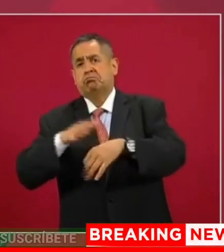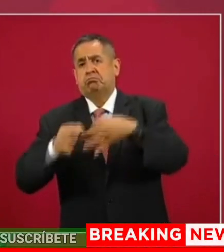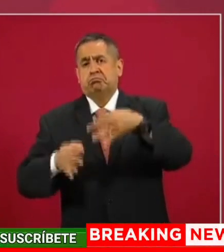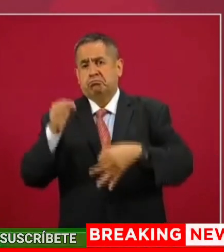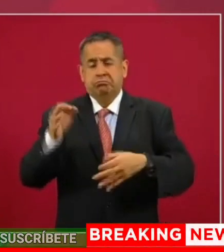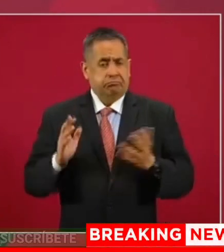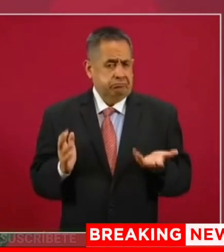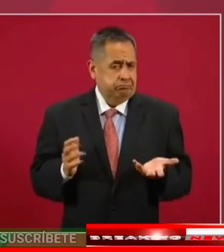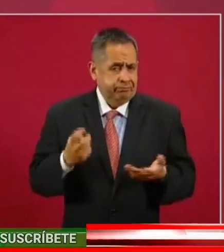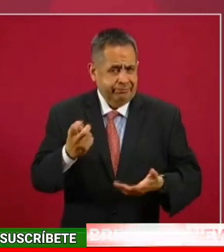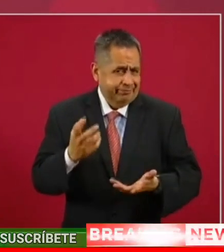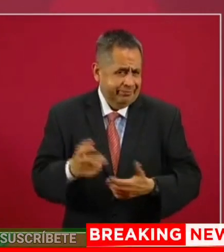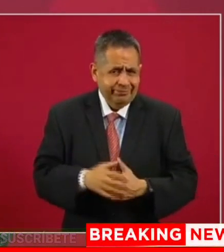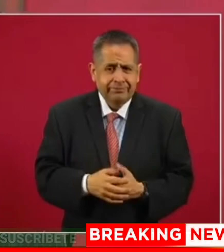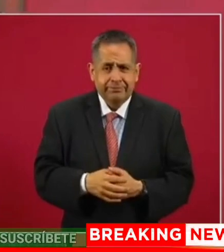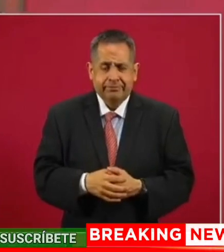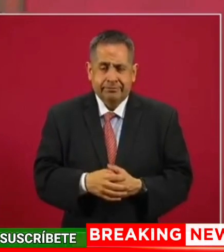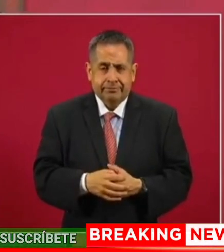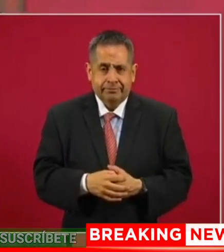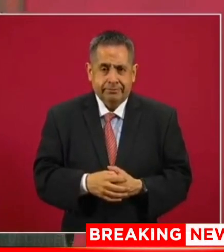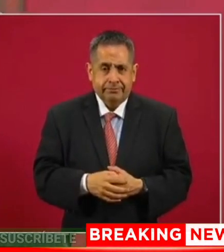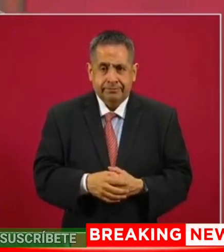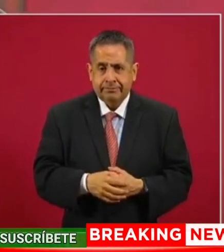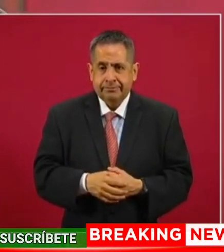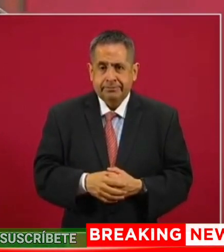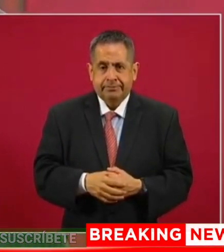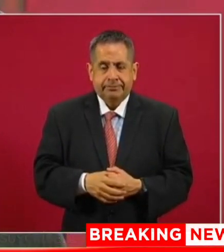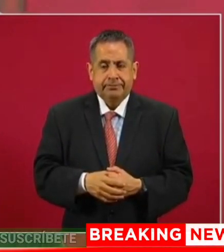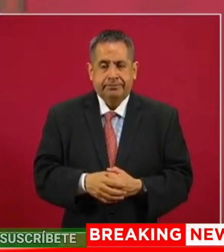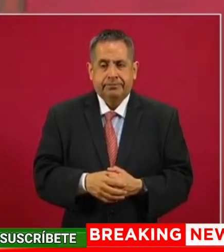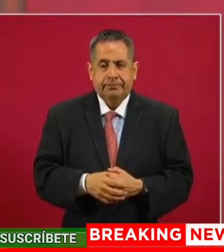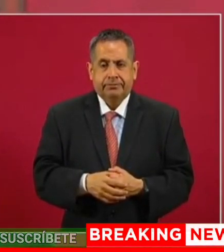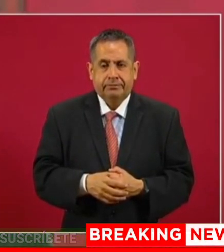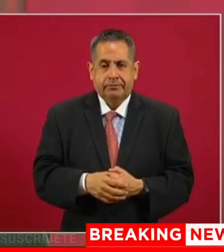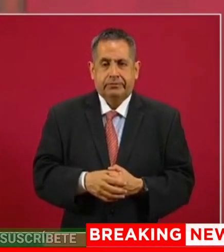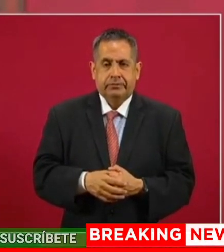Bueno.